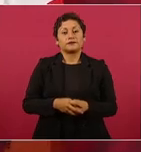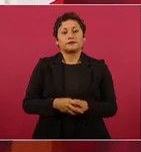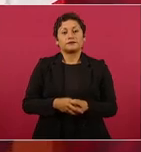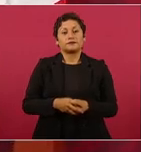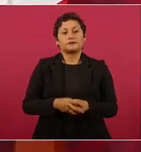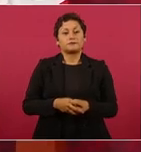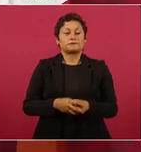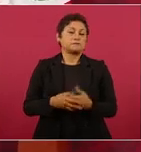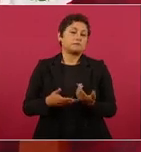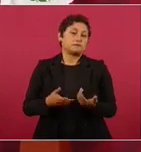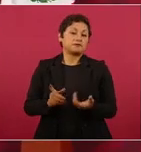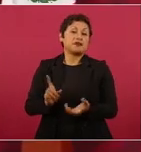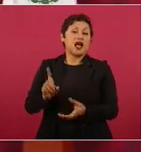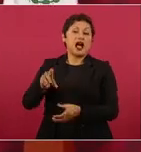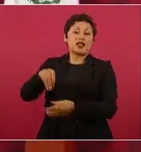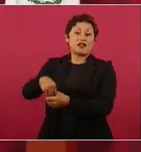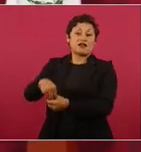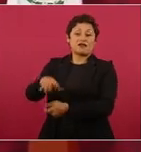mucho pueblo